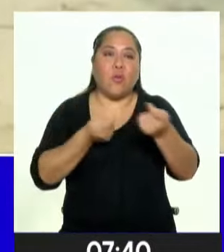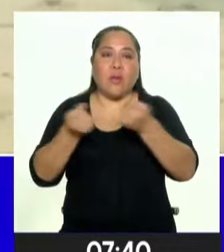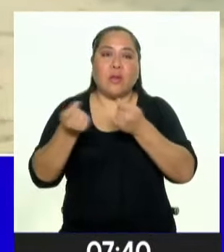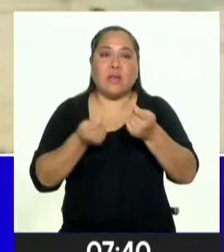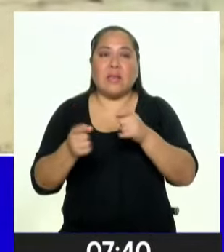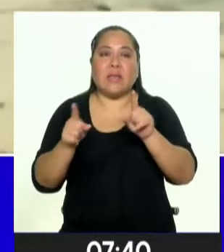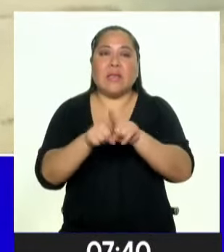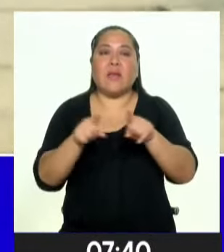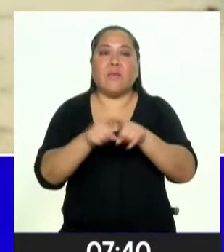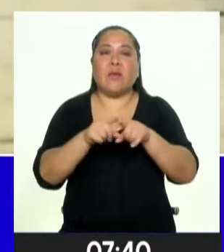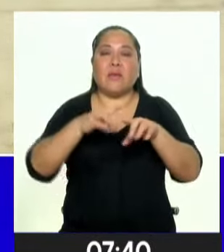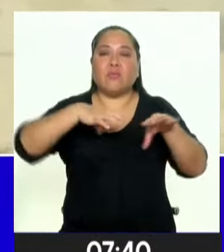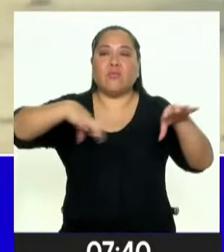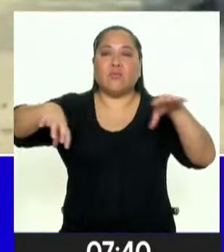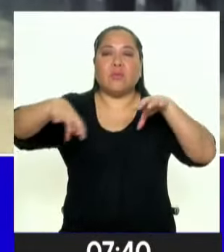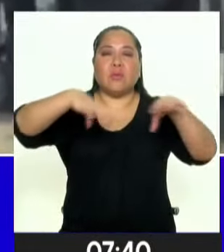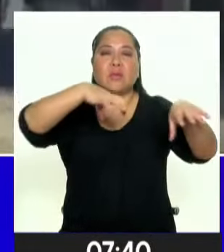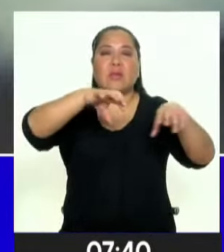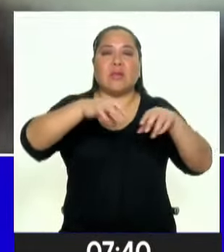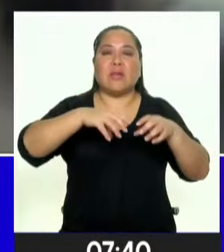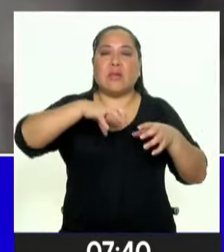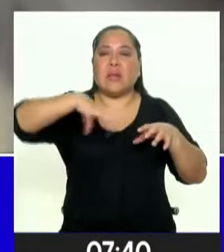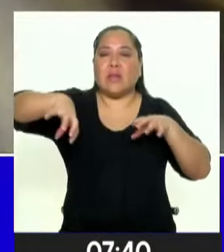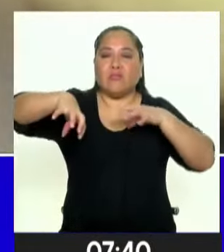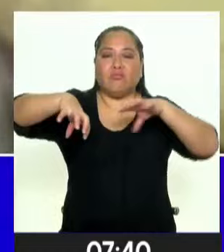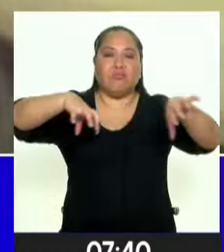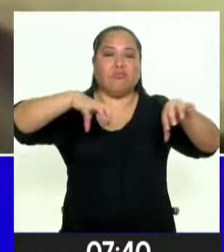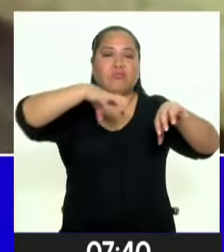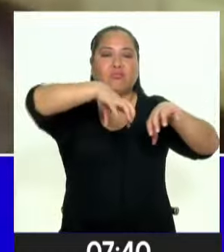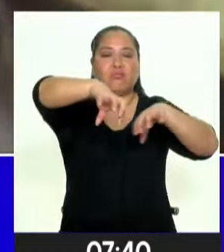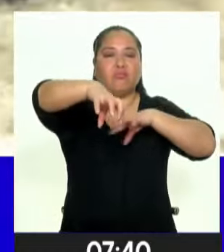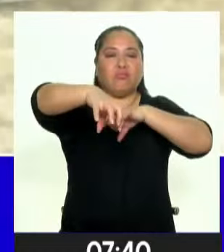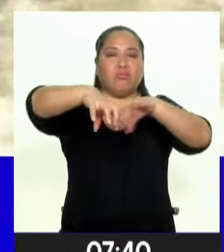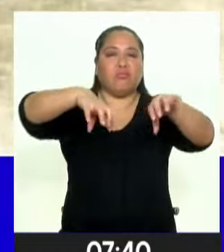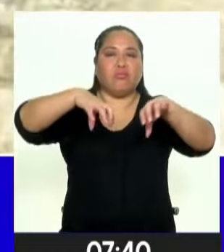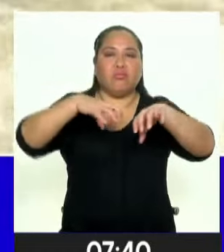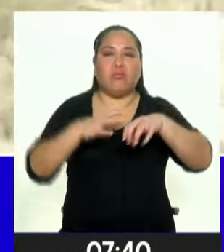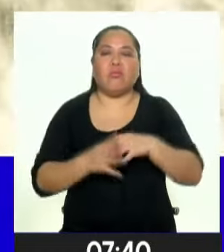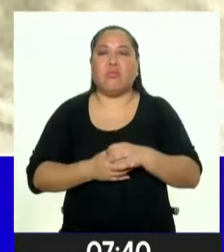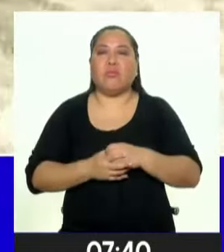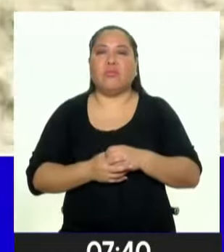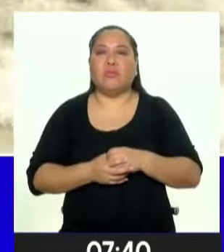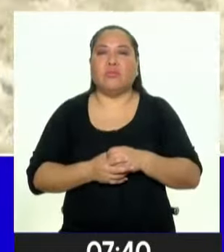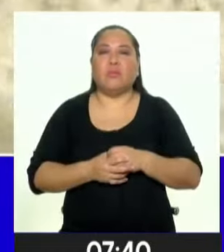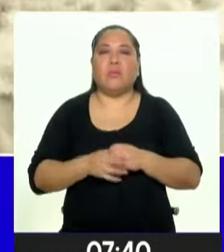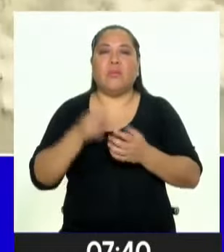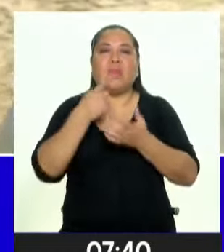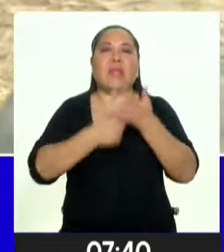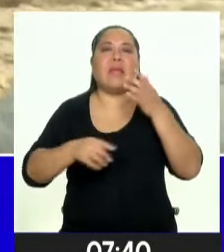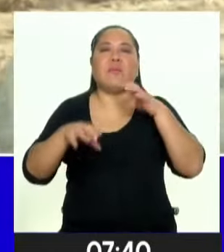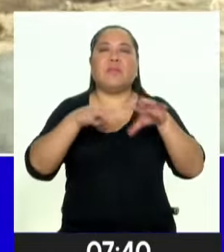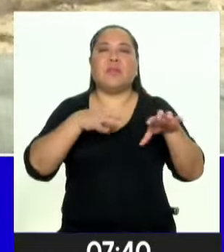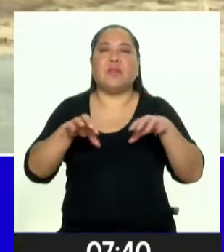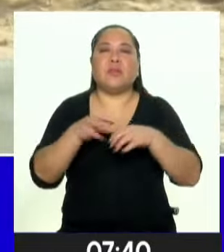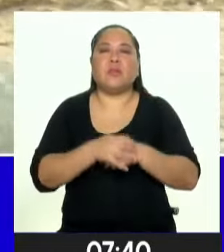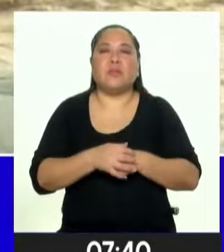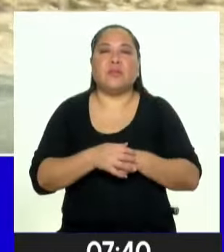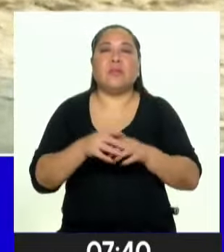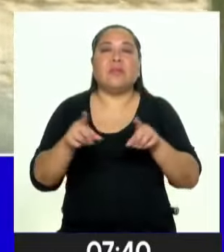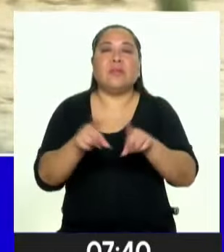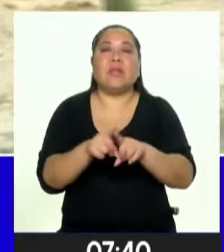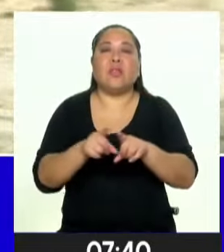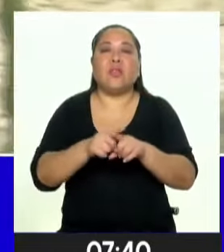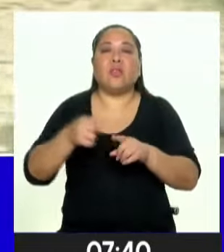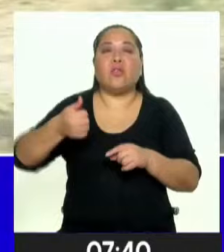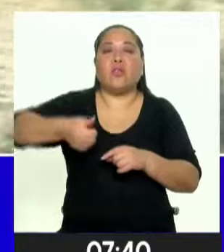repartición de estos puntos críticos Entonces el lo que hemos determinado es que tanto los gobernadores